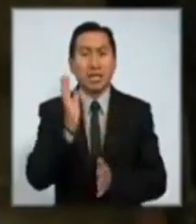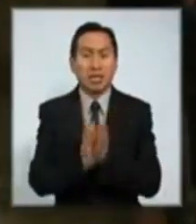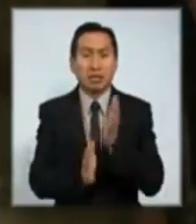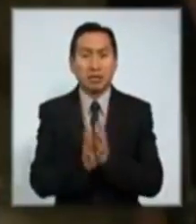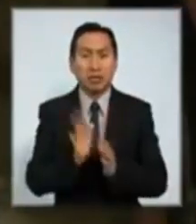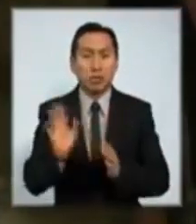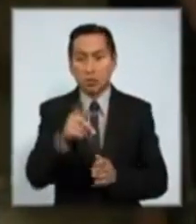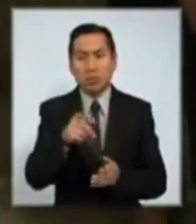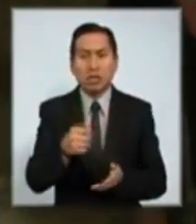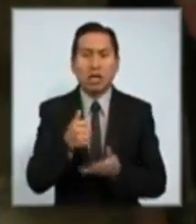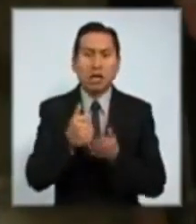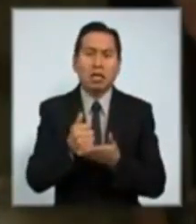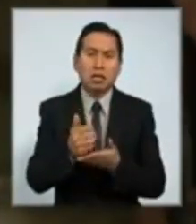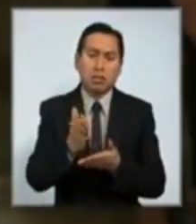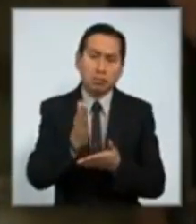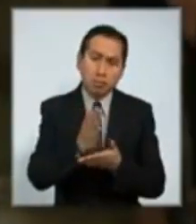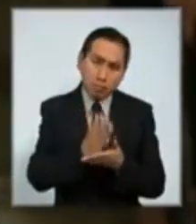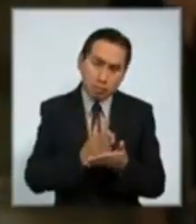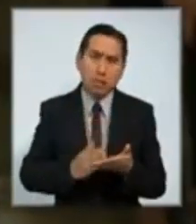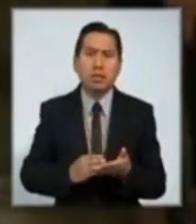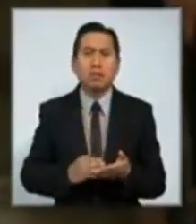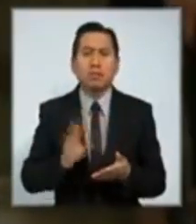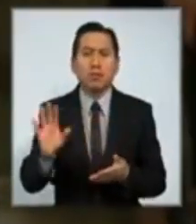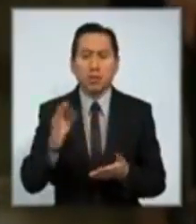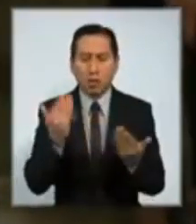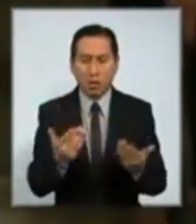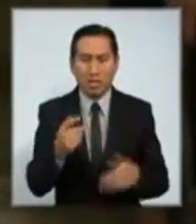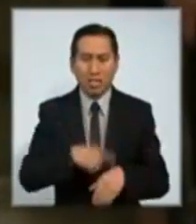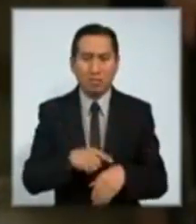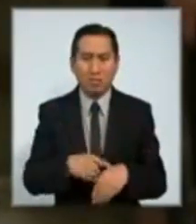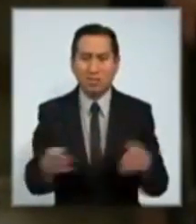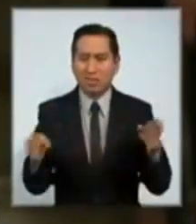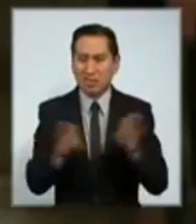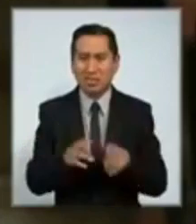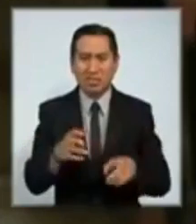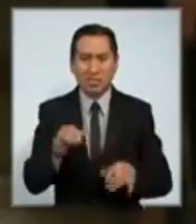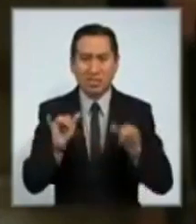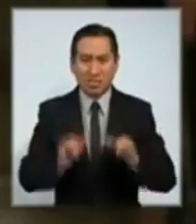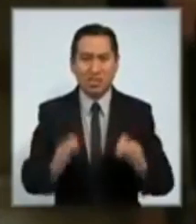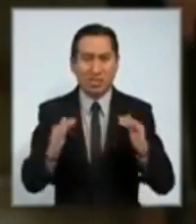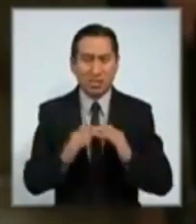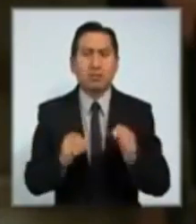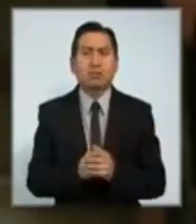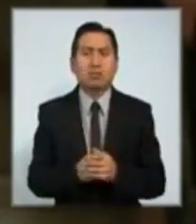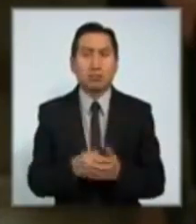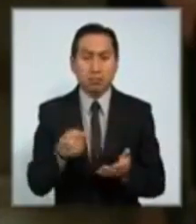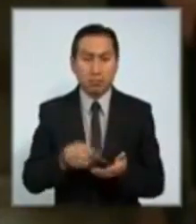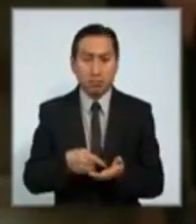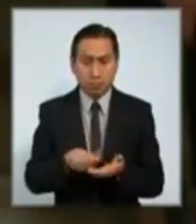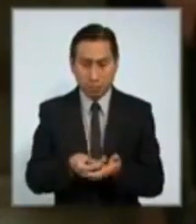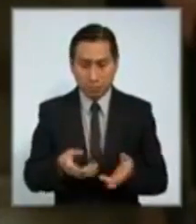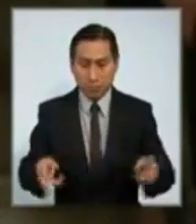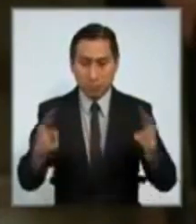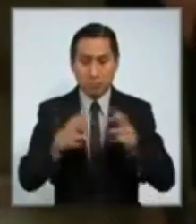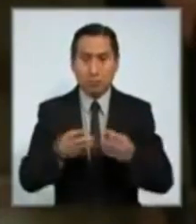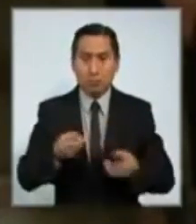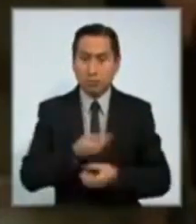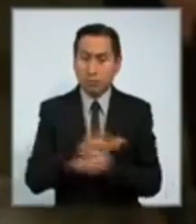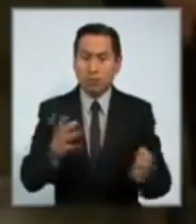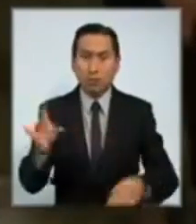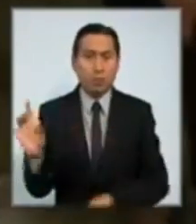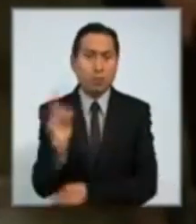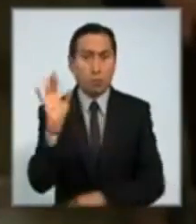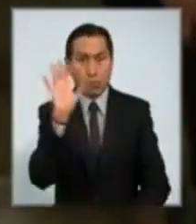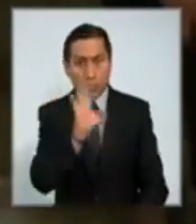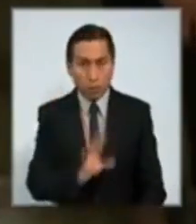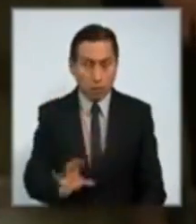para compensar en algo la cuarentena. Se trata de una canasta que repartiremos en todo el